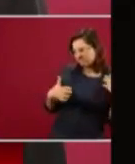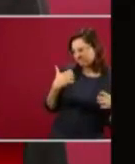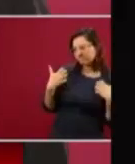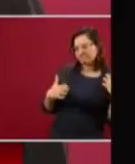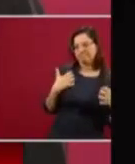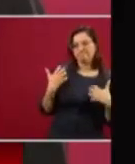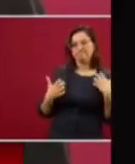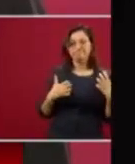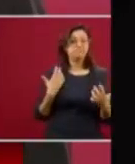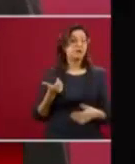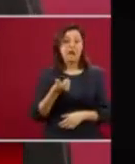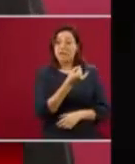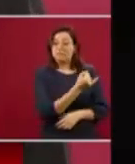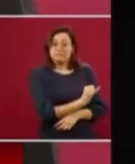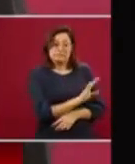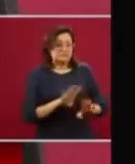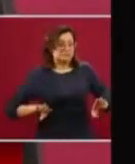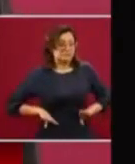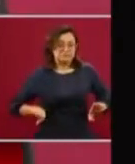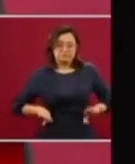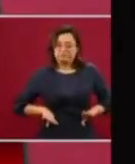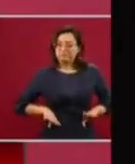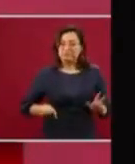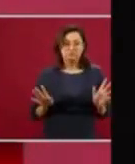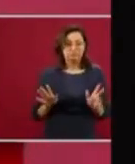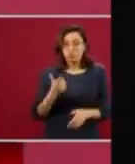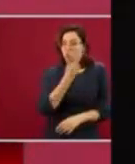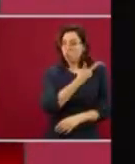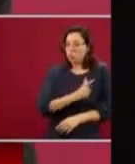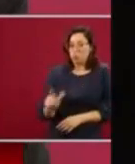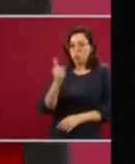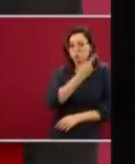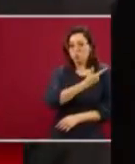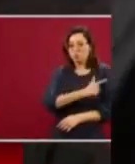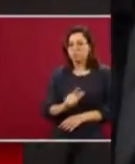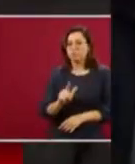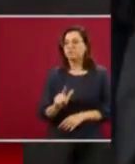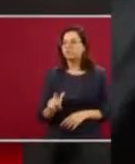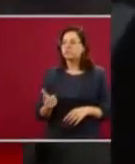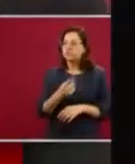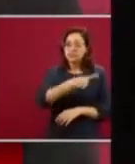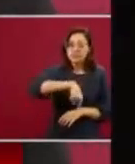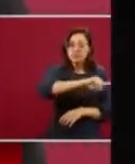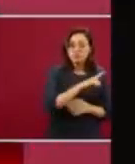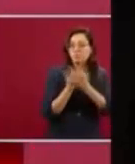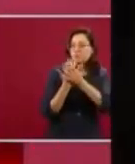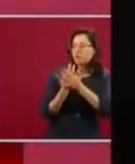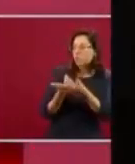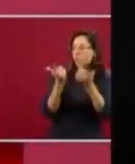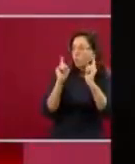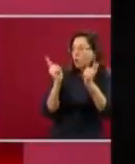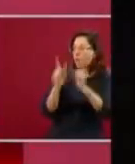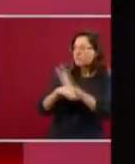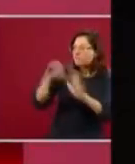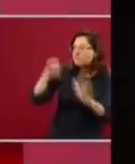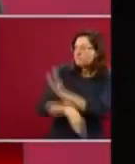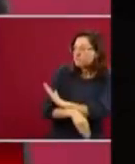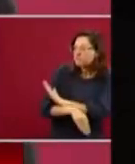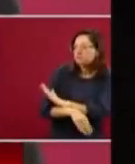años de estar caminando, estar empujando, estar en los medios de comunicación y sobre todo, para él lo